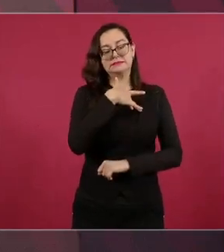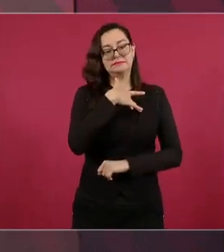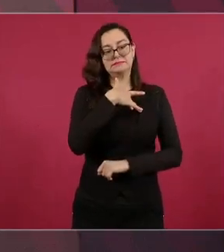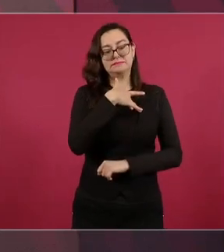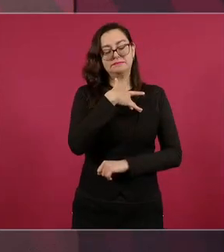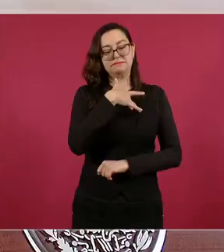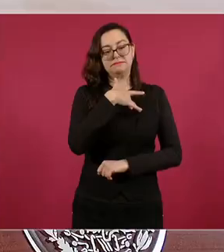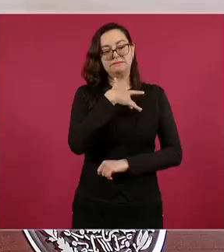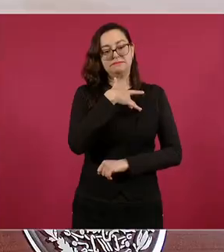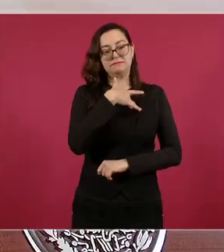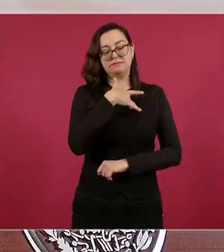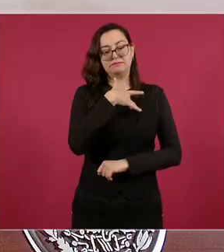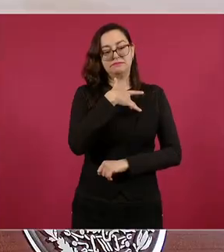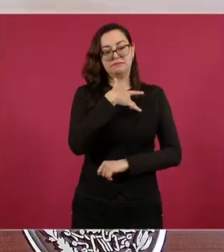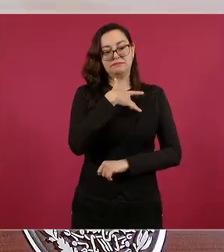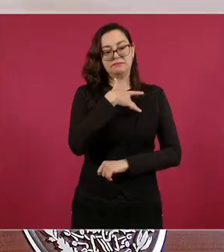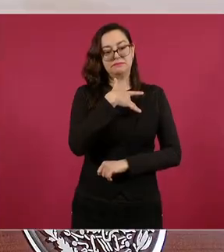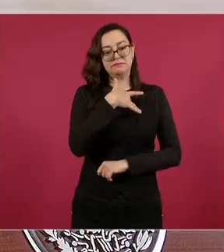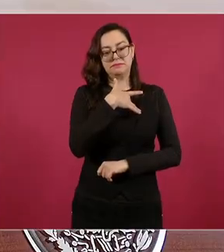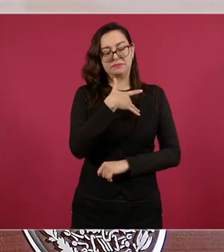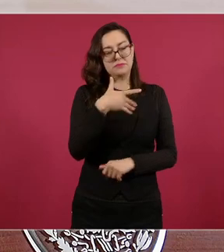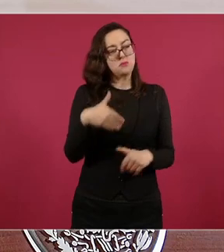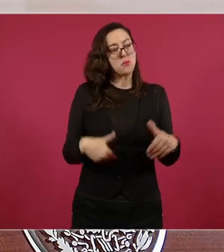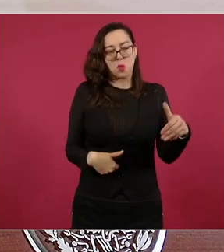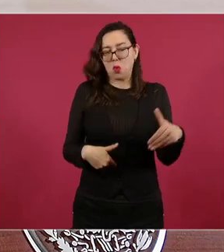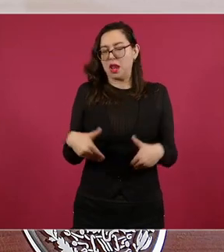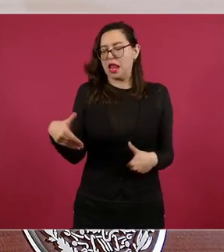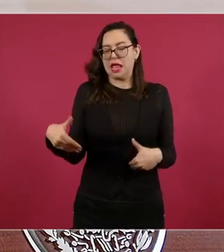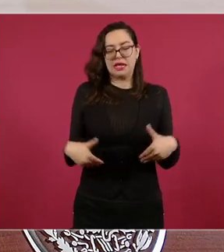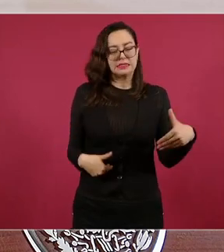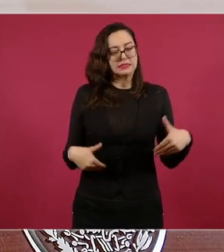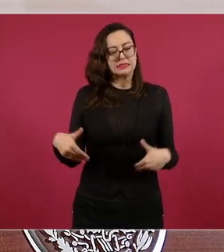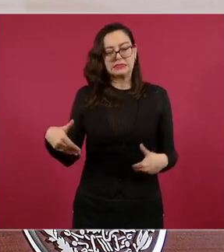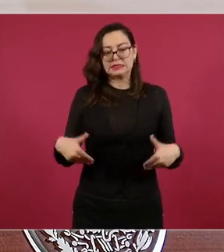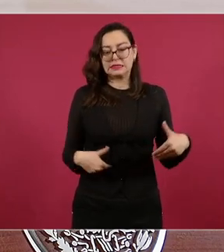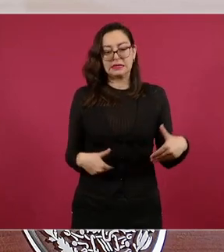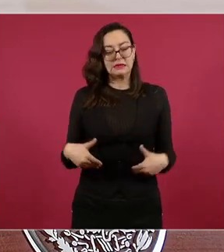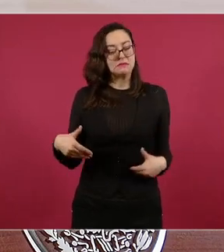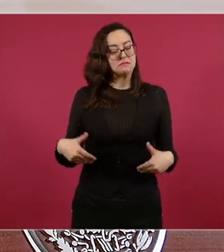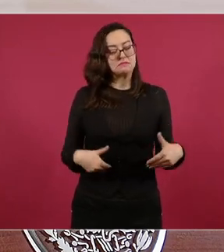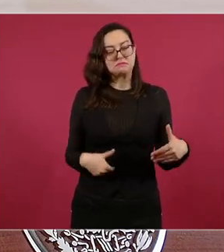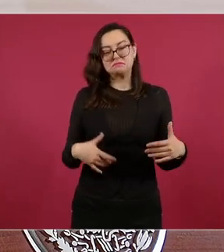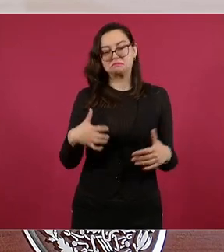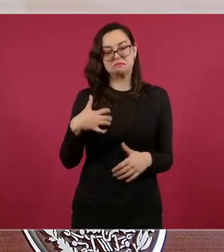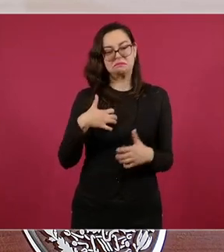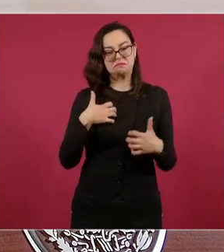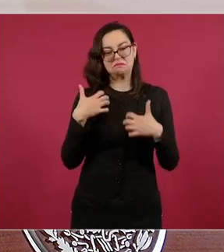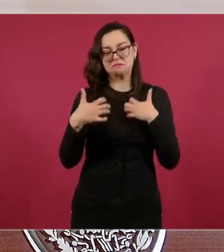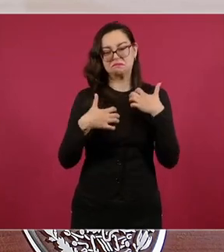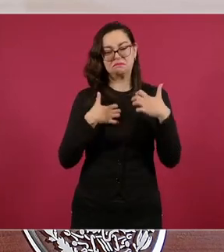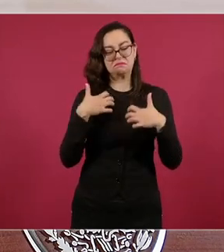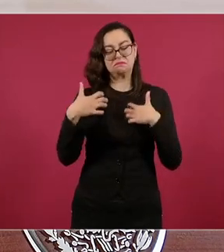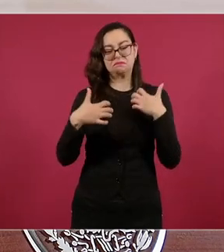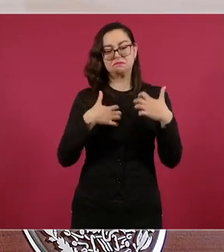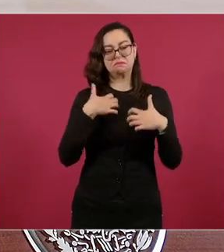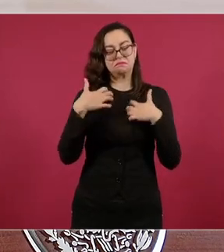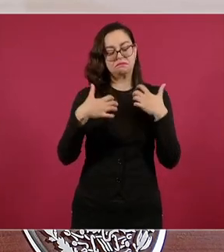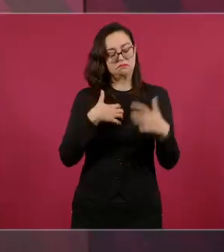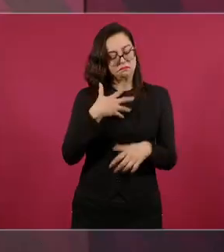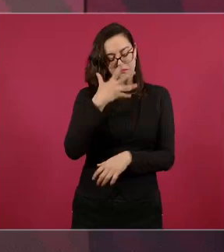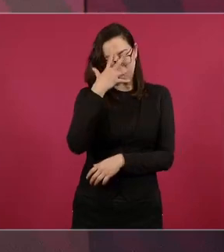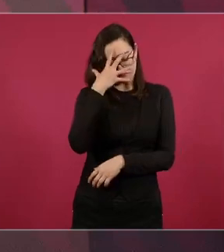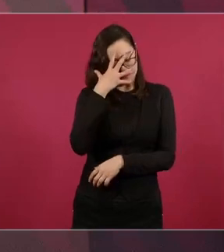familiares miles de molestias y contrariedades sin cuento.